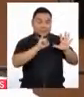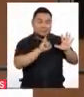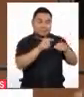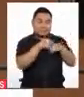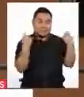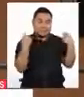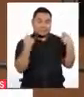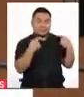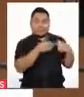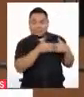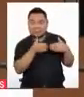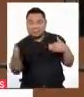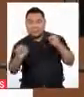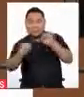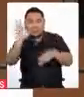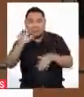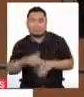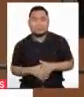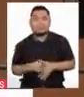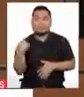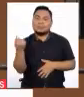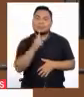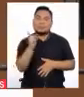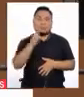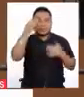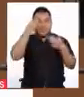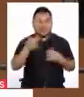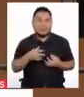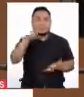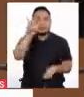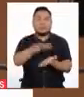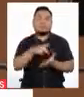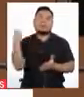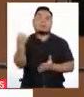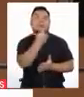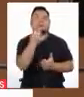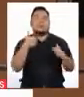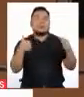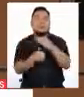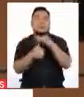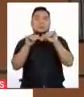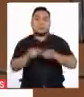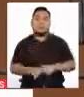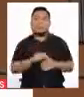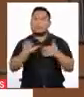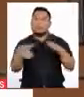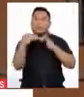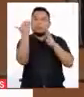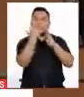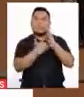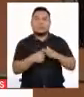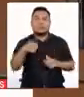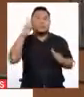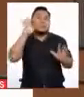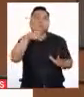marzo al 15, nosotros tomamos la decisión de declarar el estado de emergencia. Con todas las medidas. Imagínense si no lo